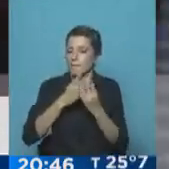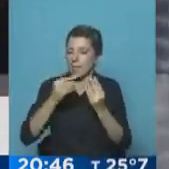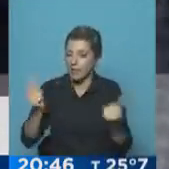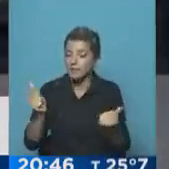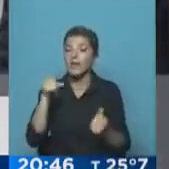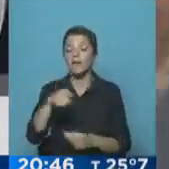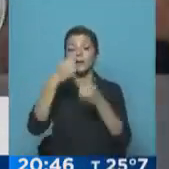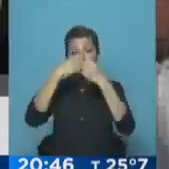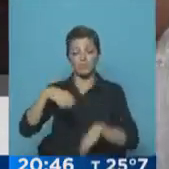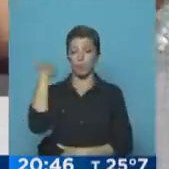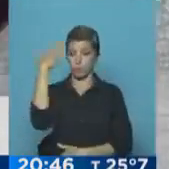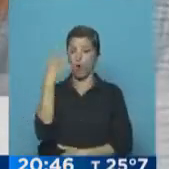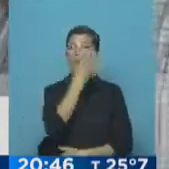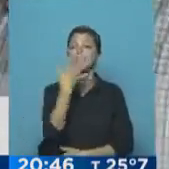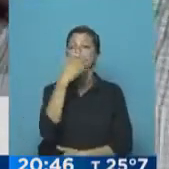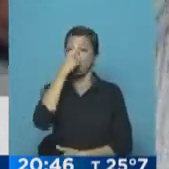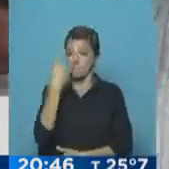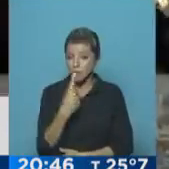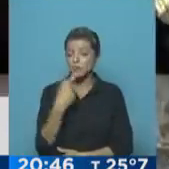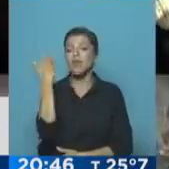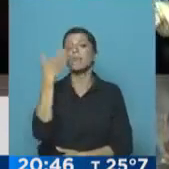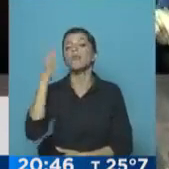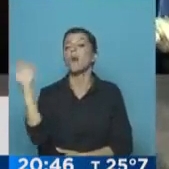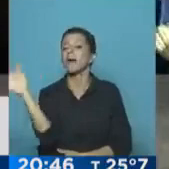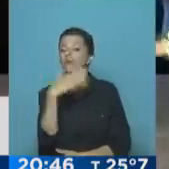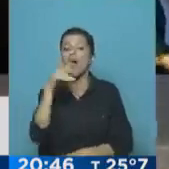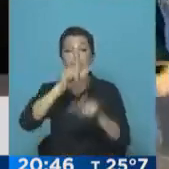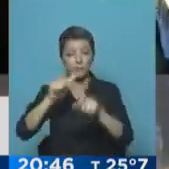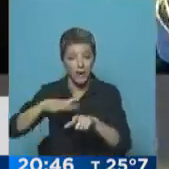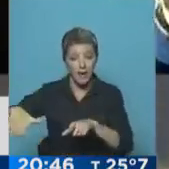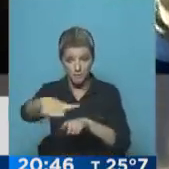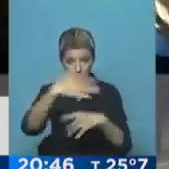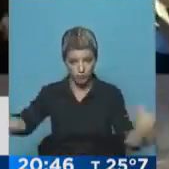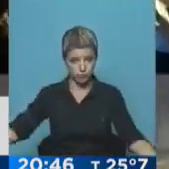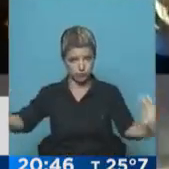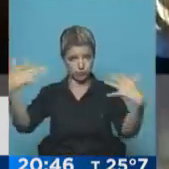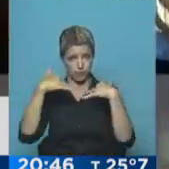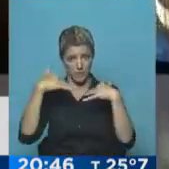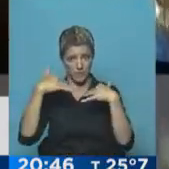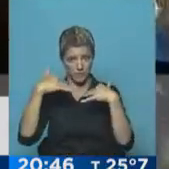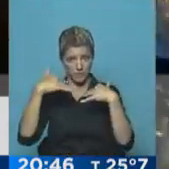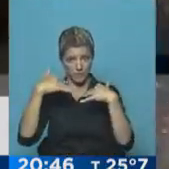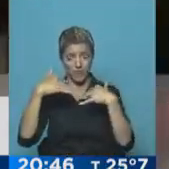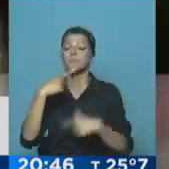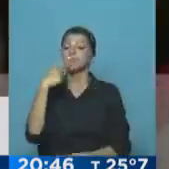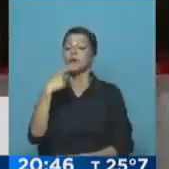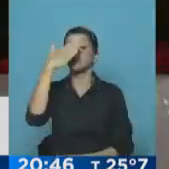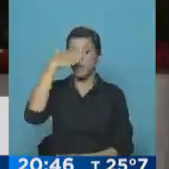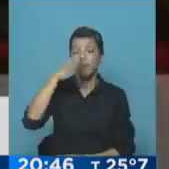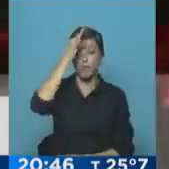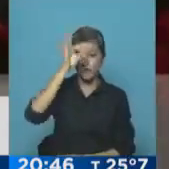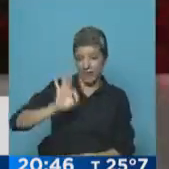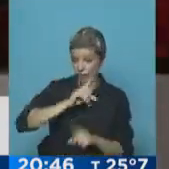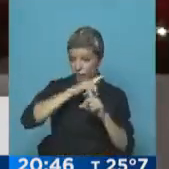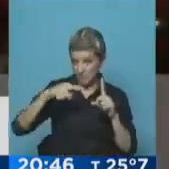discurso de 45 minutos refiriéndose a todos los que estaban en la Plaza de Mayo como compatriotas y dijo que si después de estos 12 años y